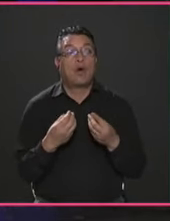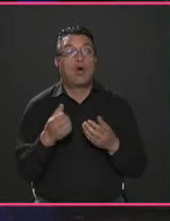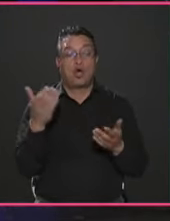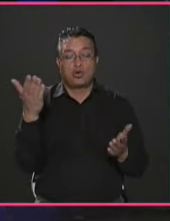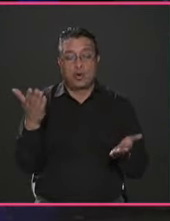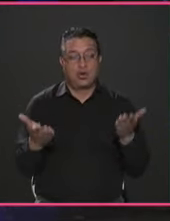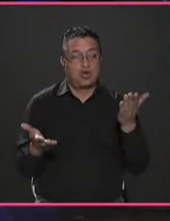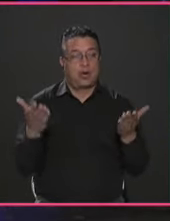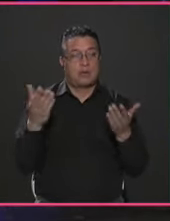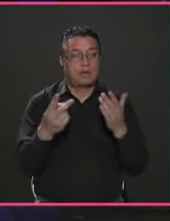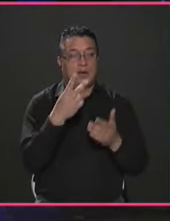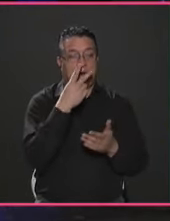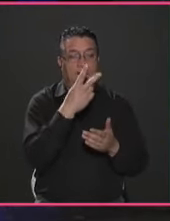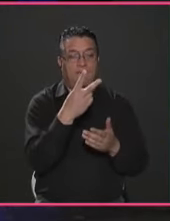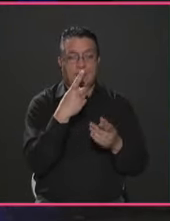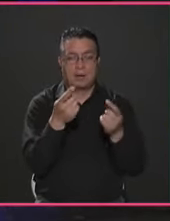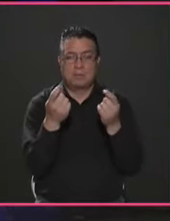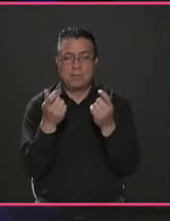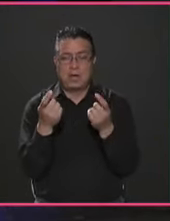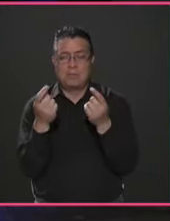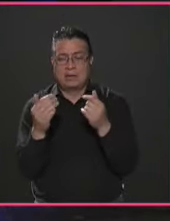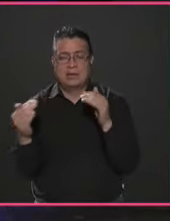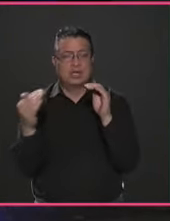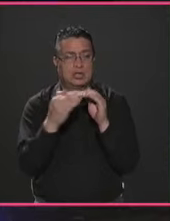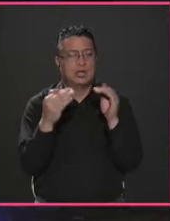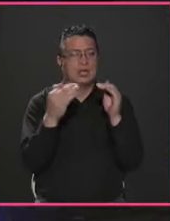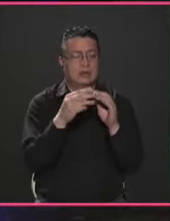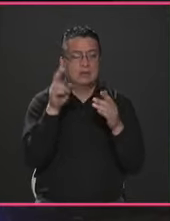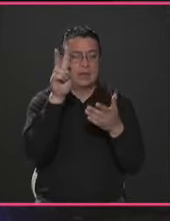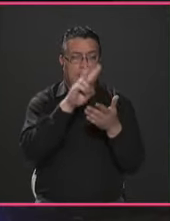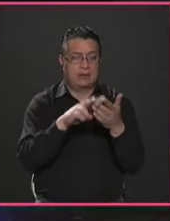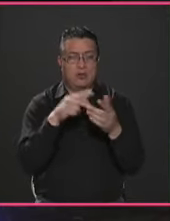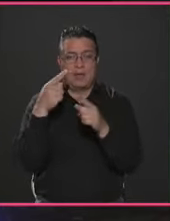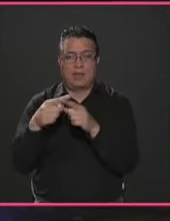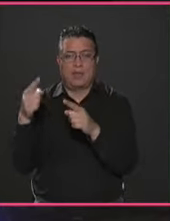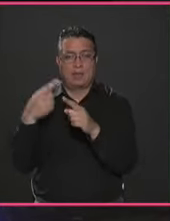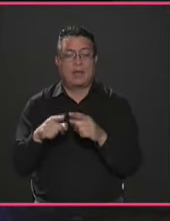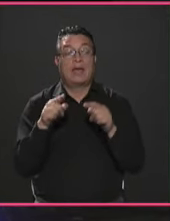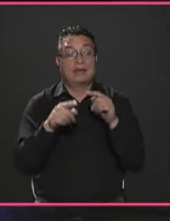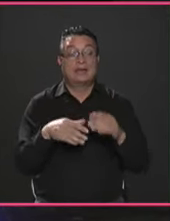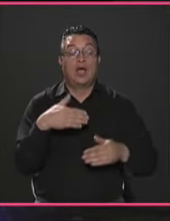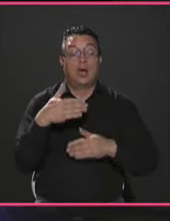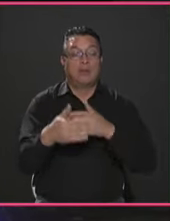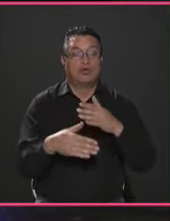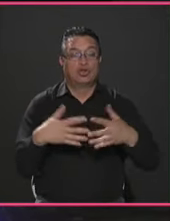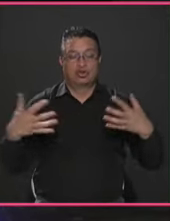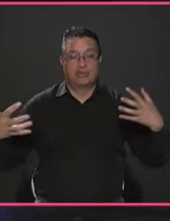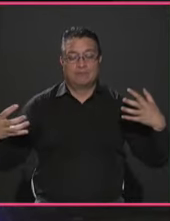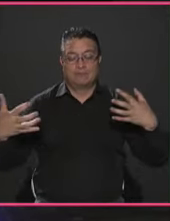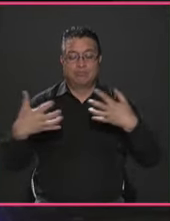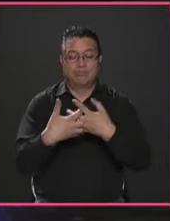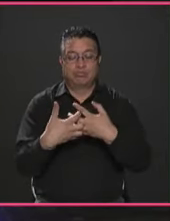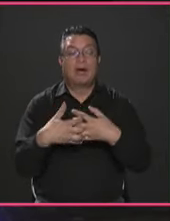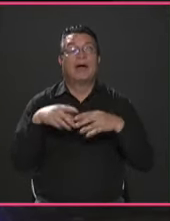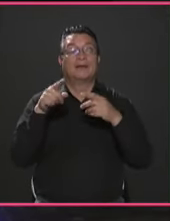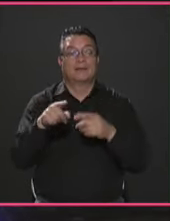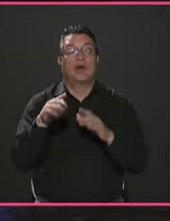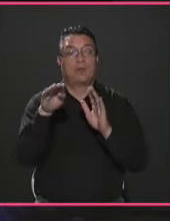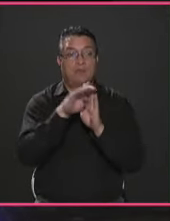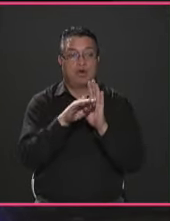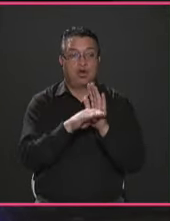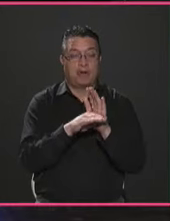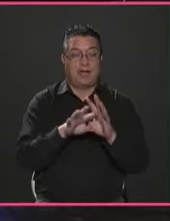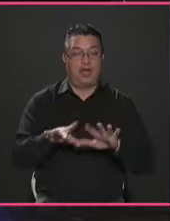comparamos y vemos las similitudes entre estas distintas lecturas eso se llama un proceso de ensamble en donde utilizamos un programa